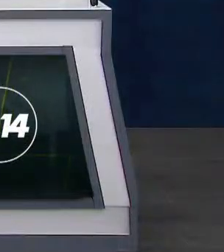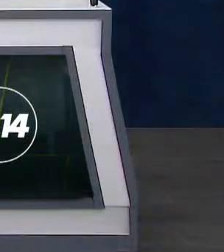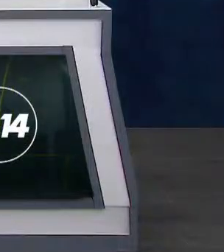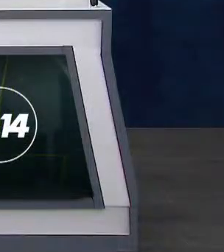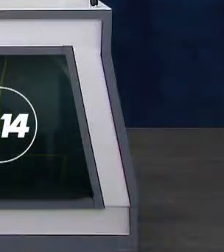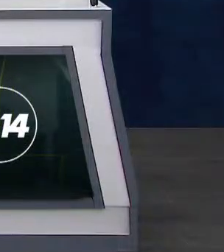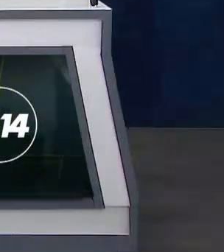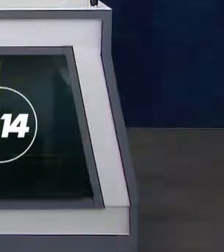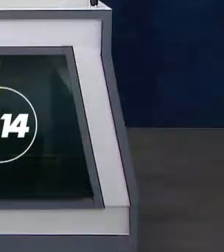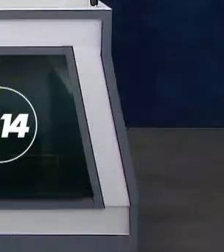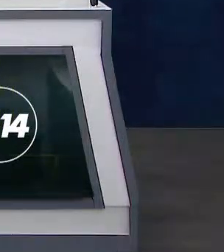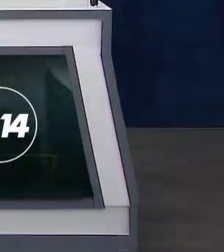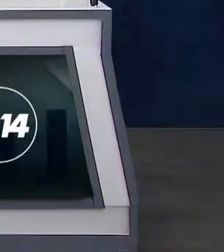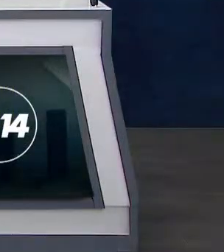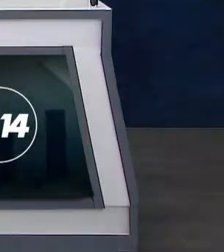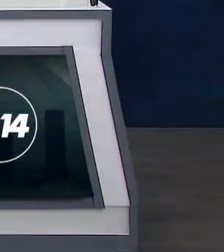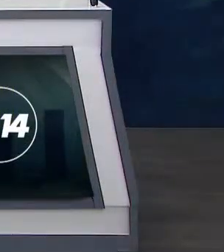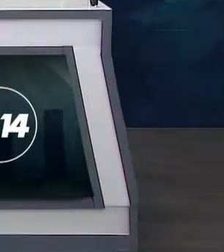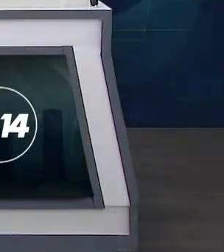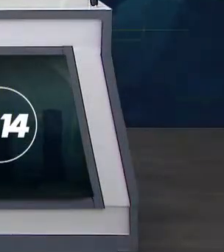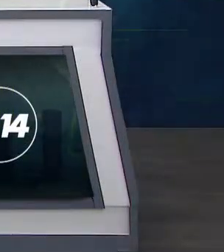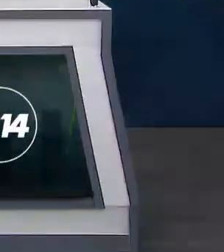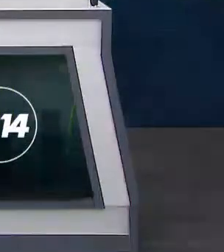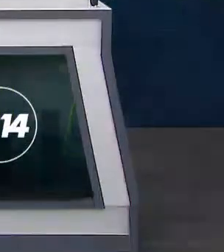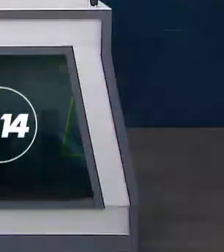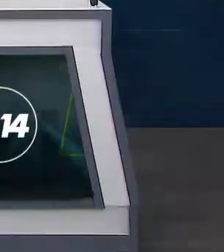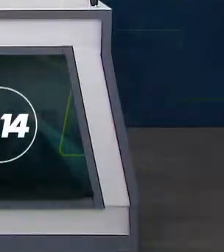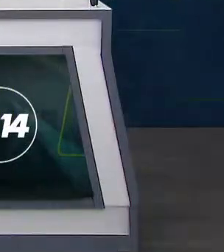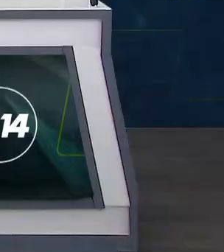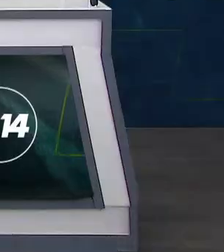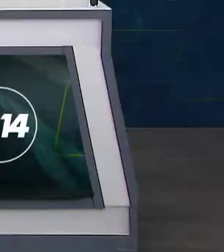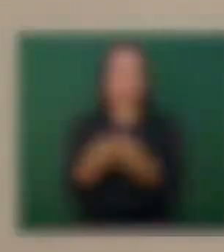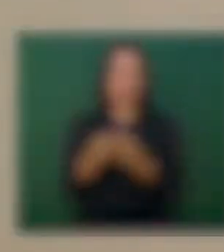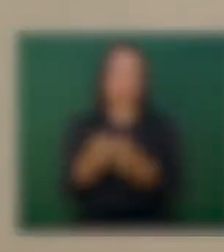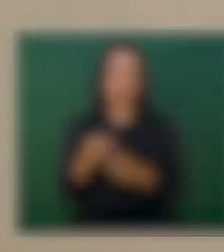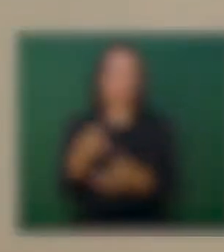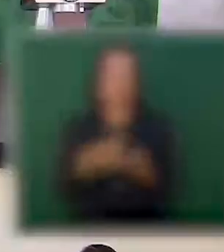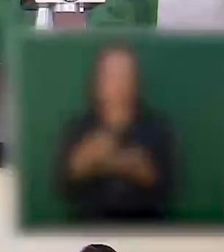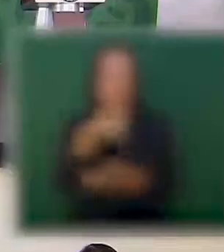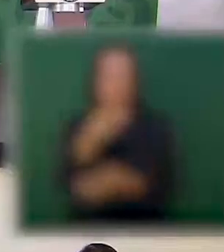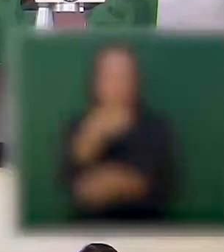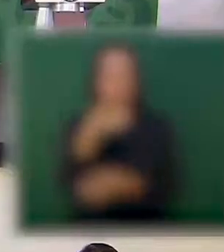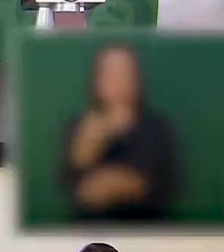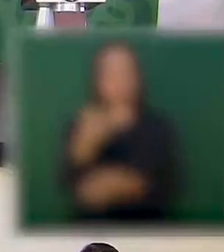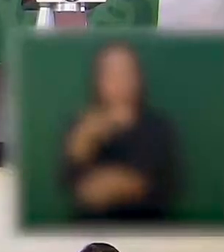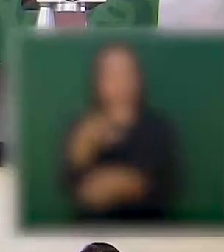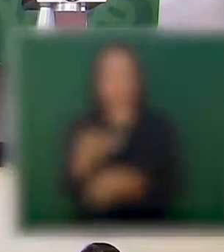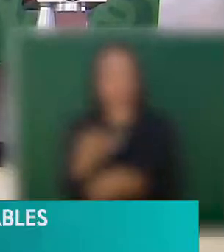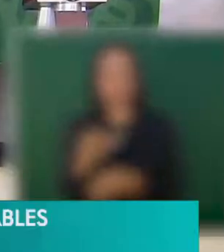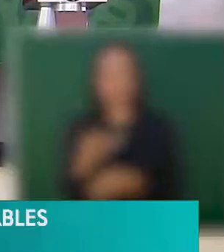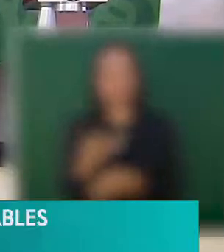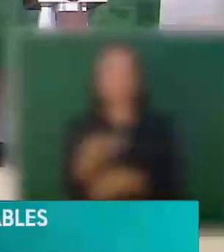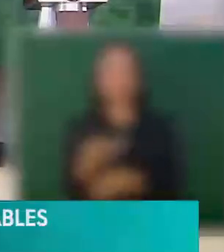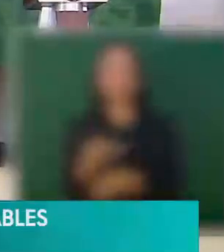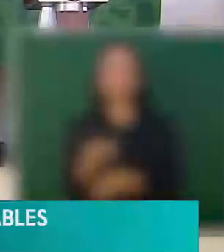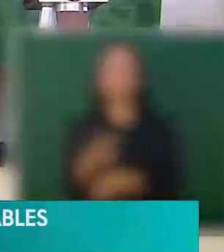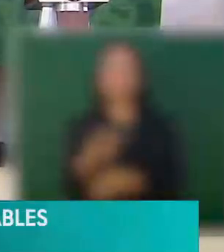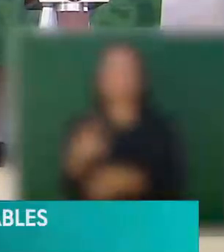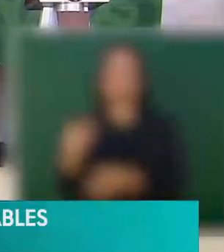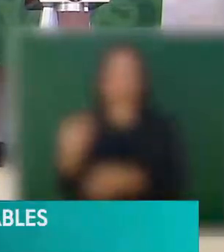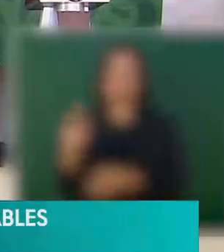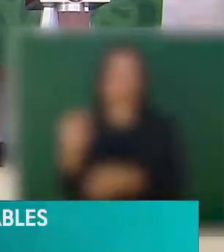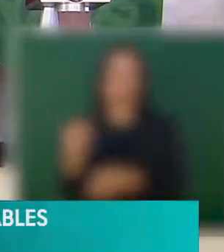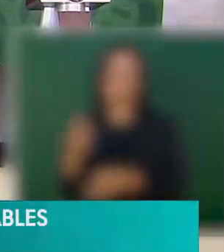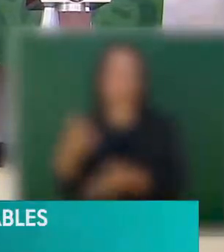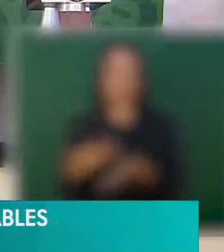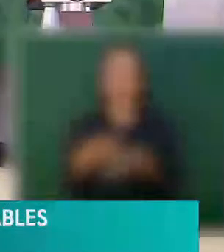del reporte Cero Impunidad, también se informó que la Fiscalía General del Estado de Zacatecas vinculó a proceso a los 4